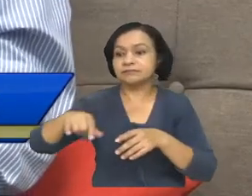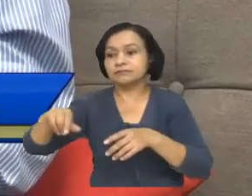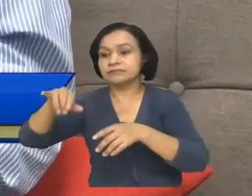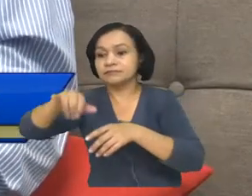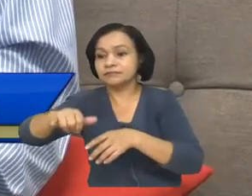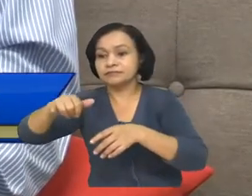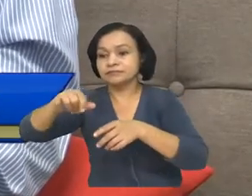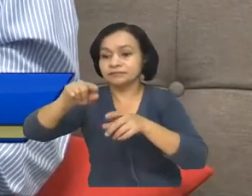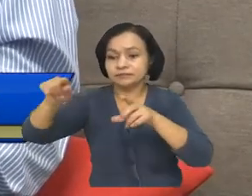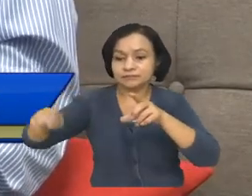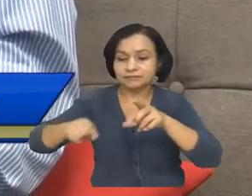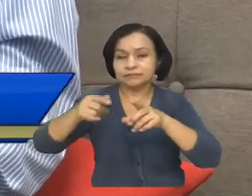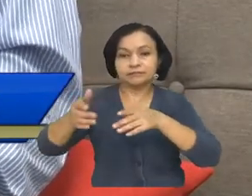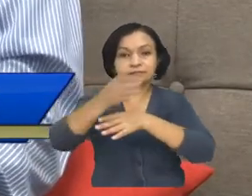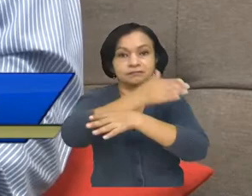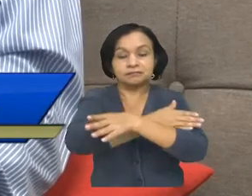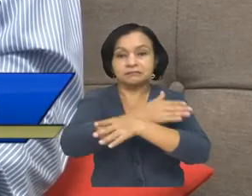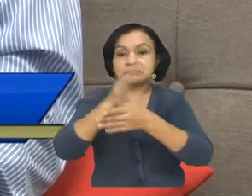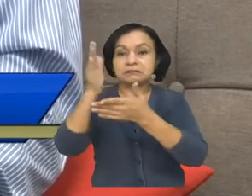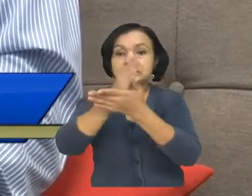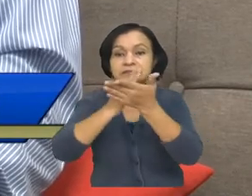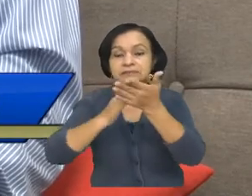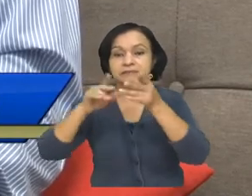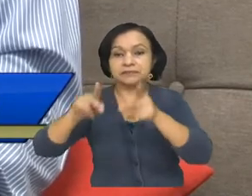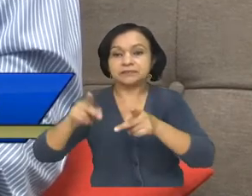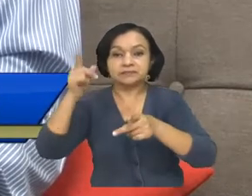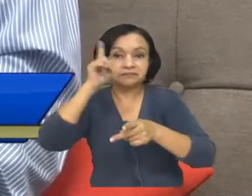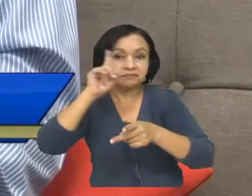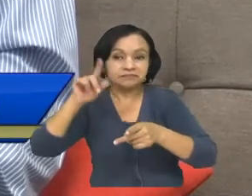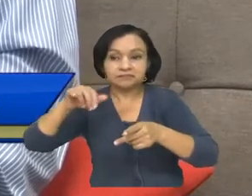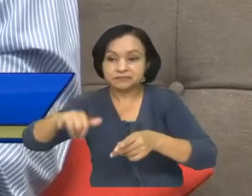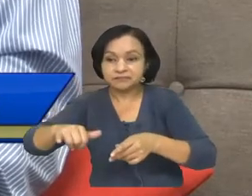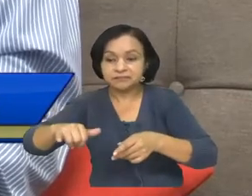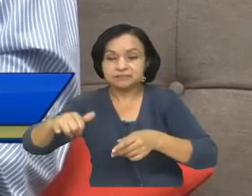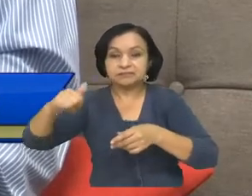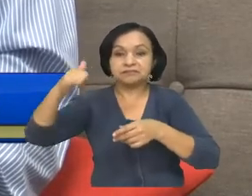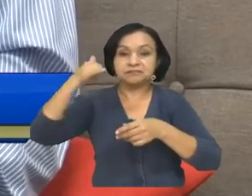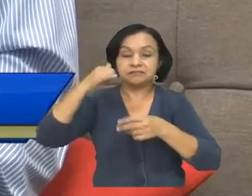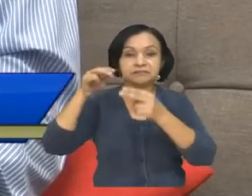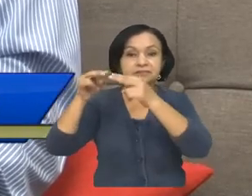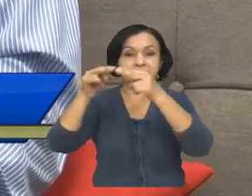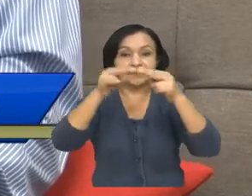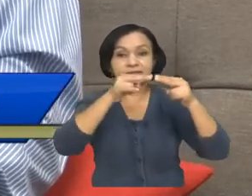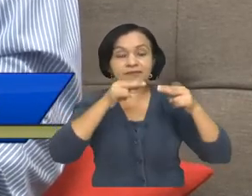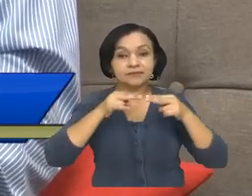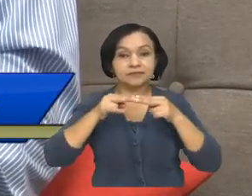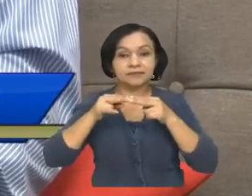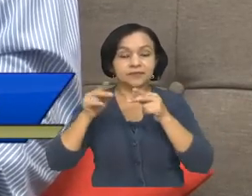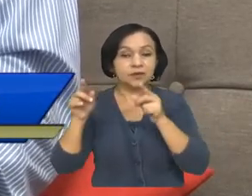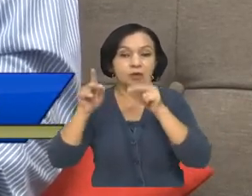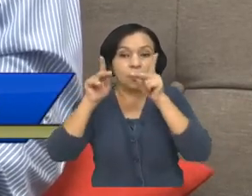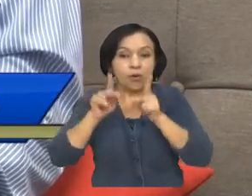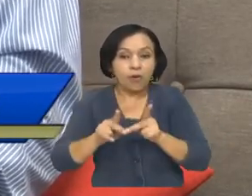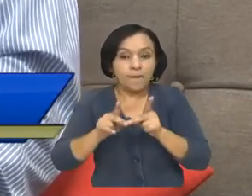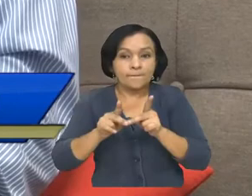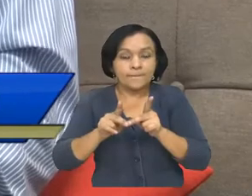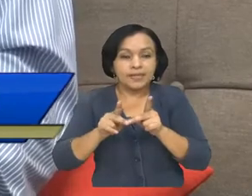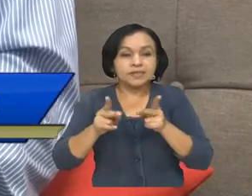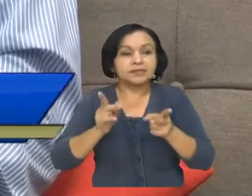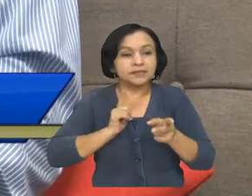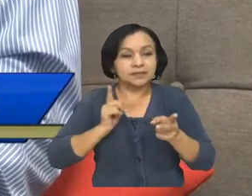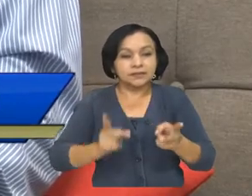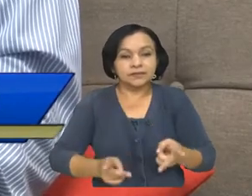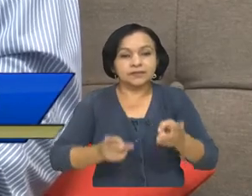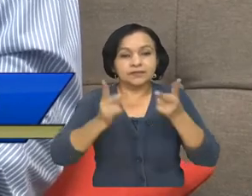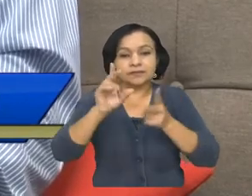quién tenía teléfono antes, poco, ¿no? Sí. Entonces ni recuerdo cómo fue que o mandamos un mensajero, que estábamos vivos y que estábamos